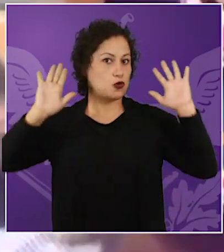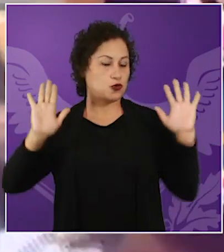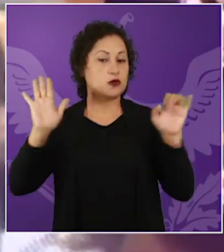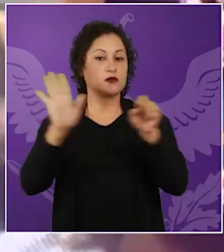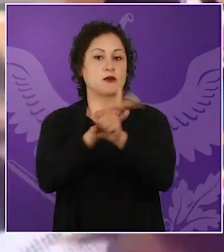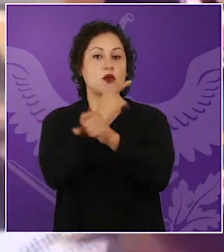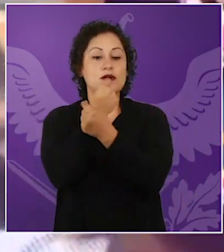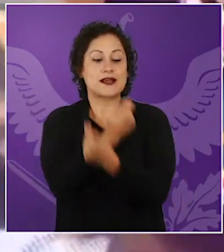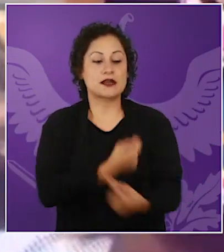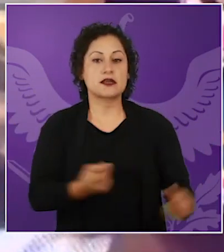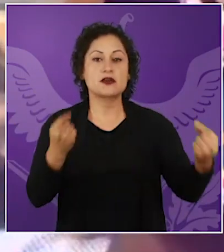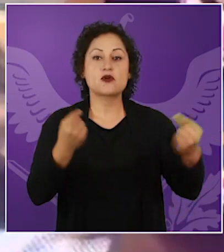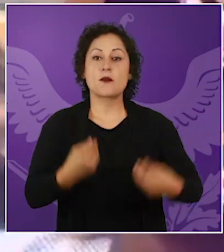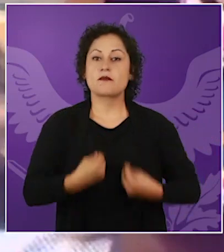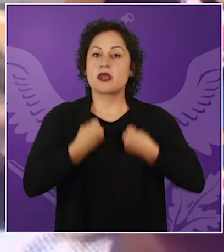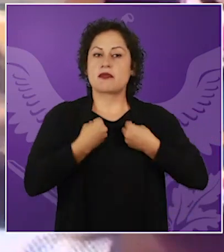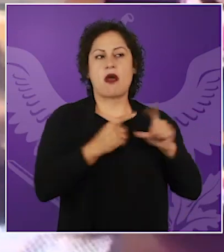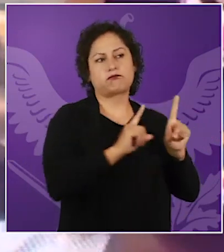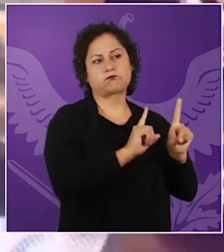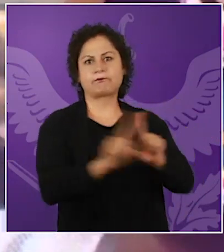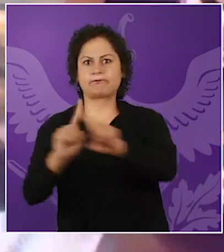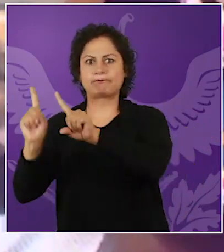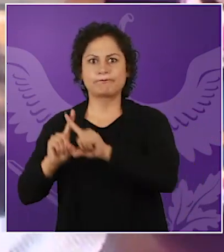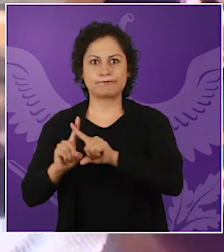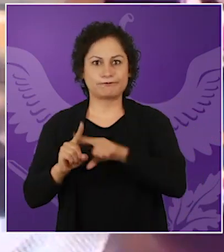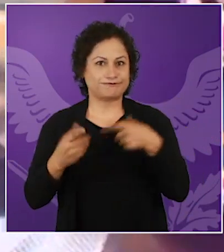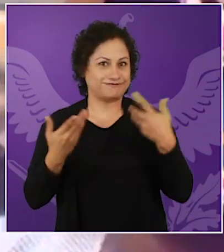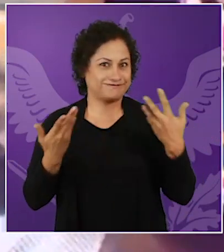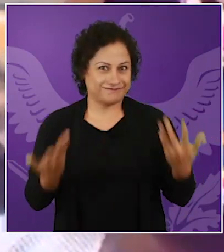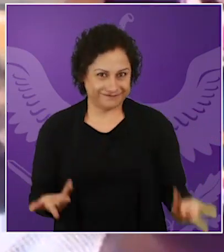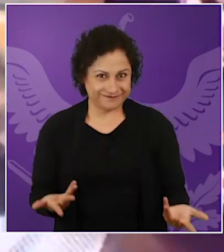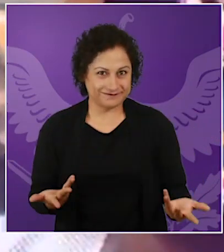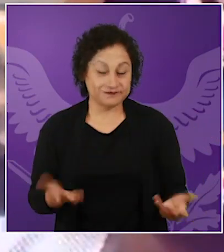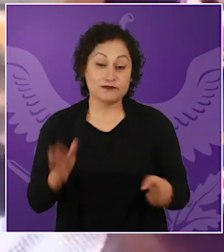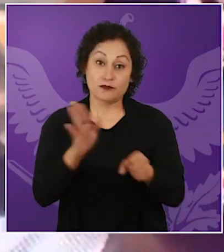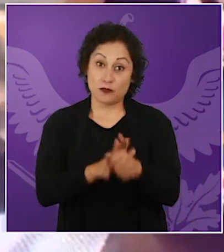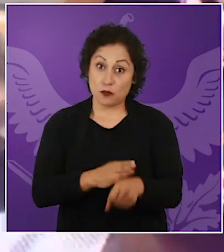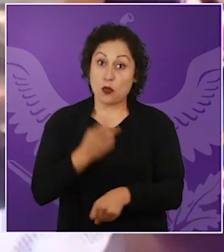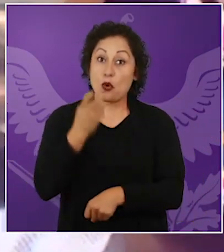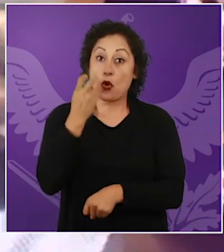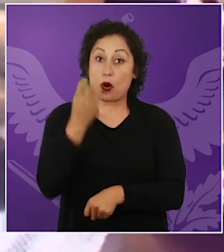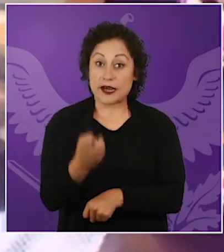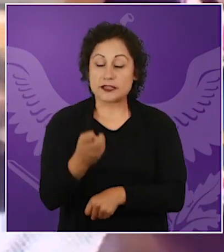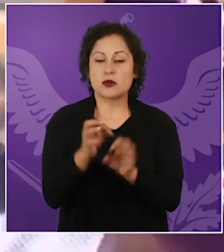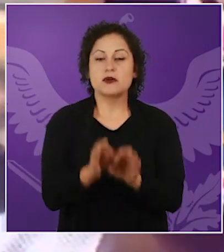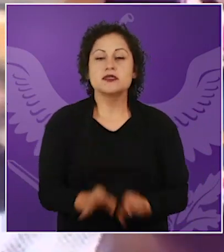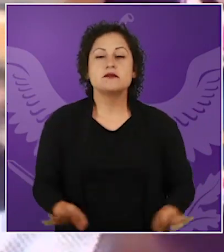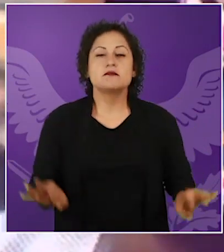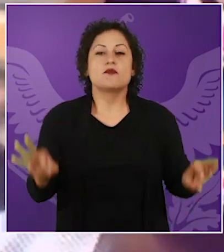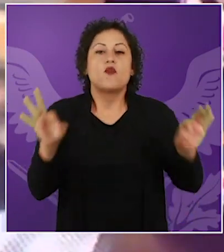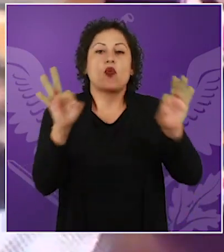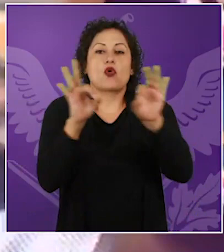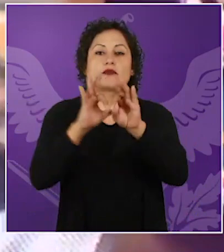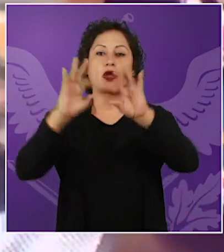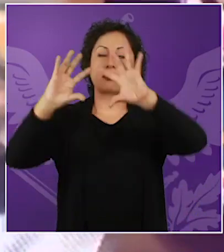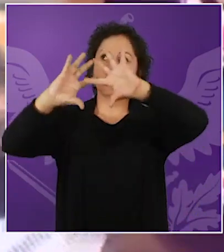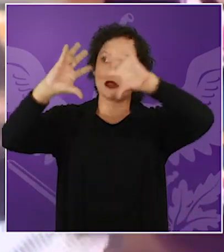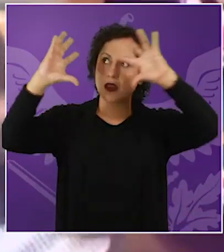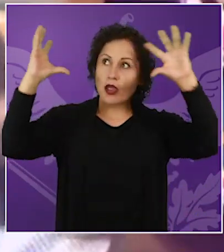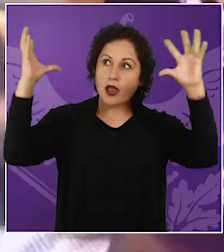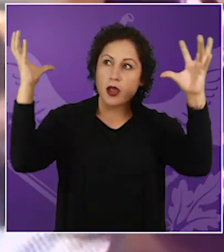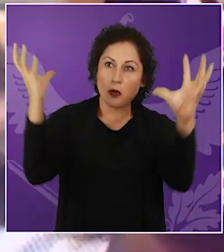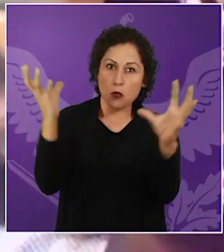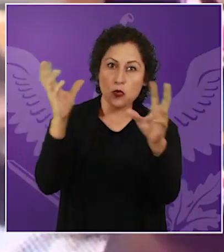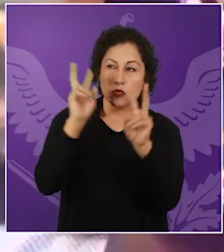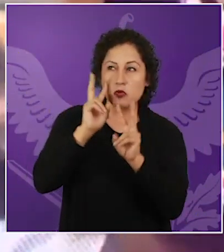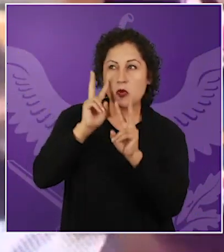de muchas maneras. Entonces, si queremos entender el mundo, si queremos